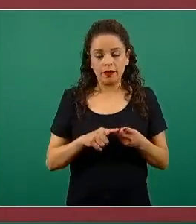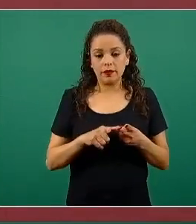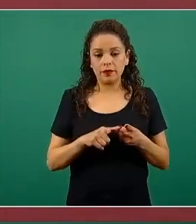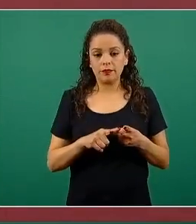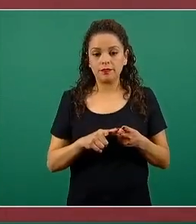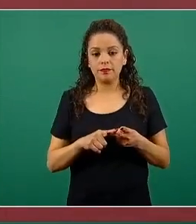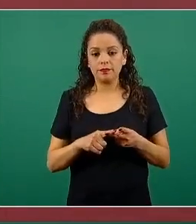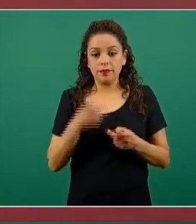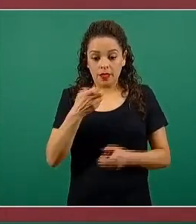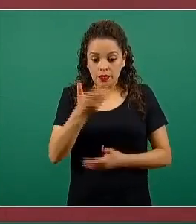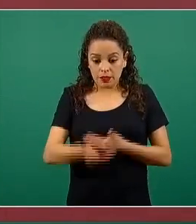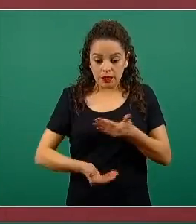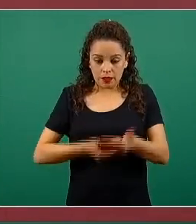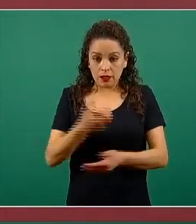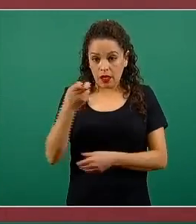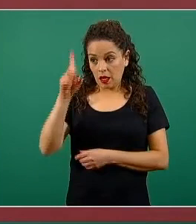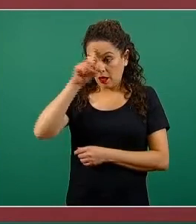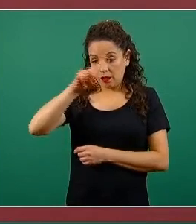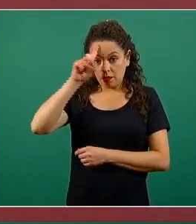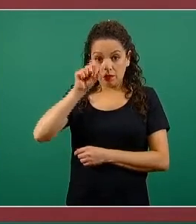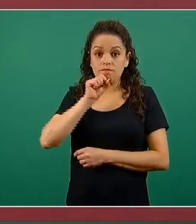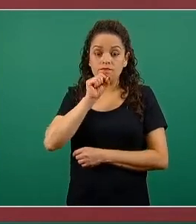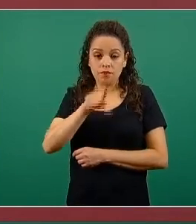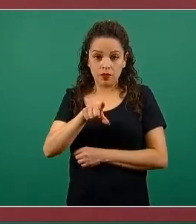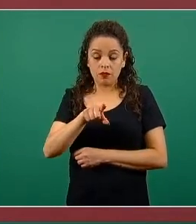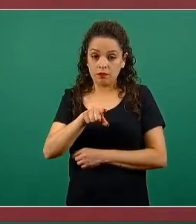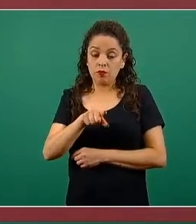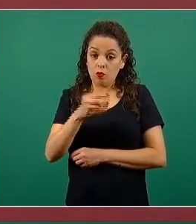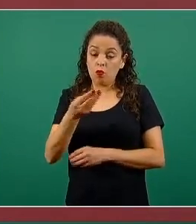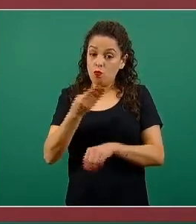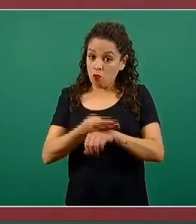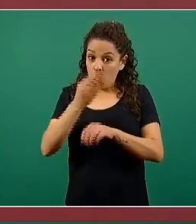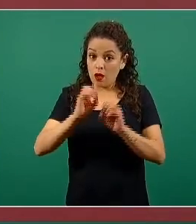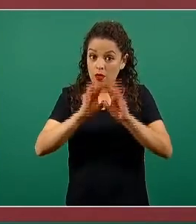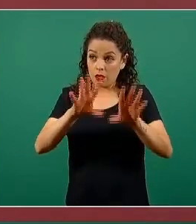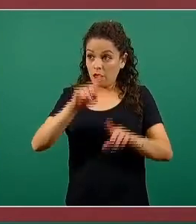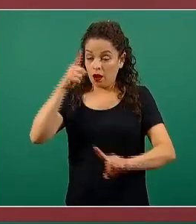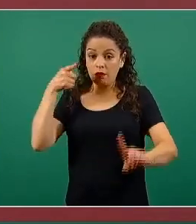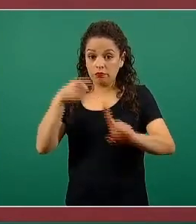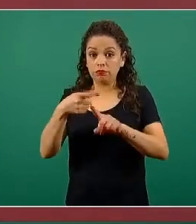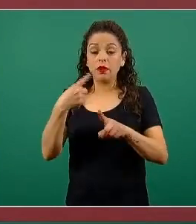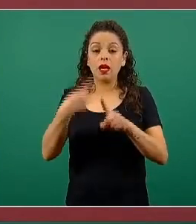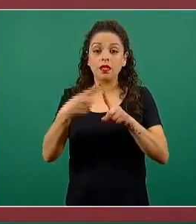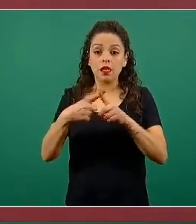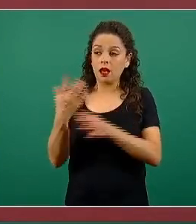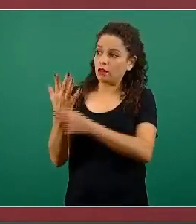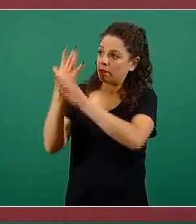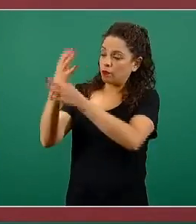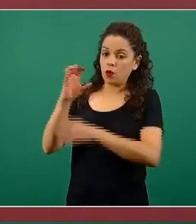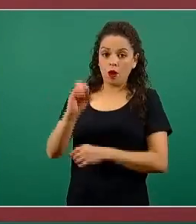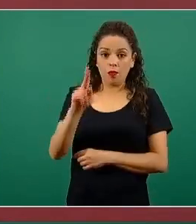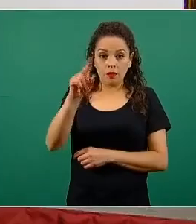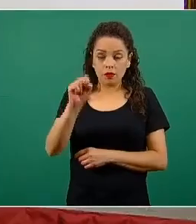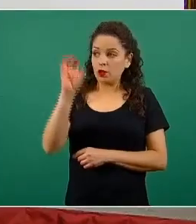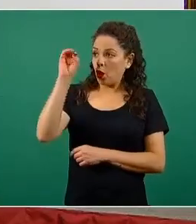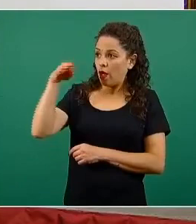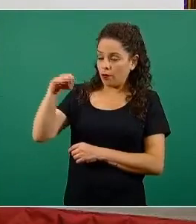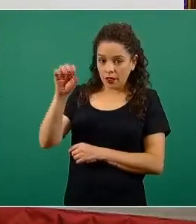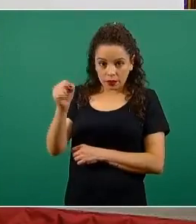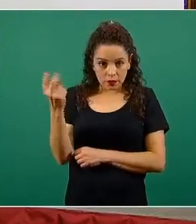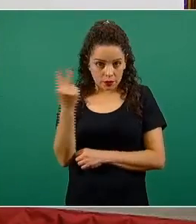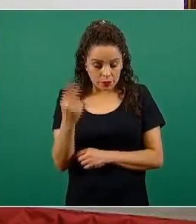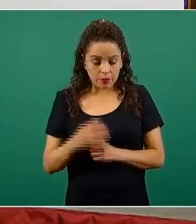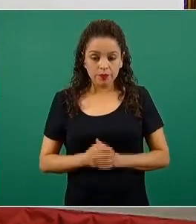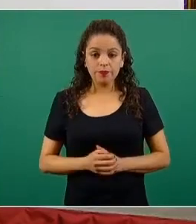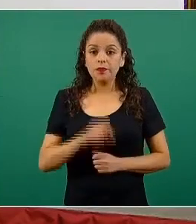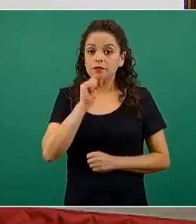de servicio. Esa fue una recomendación enfática de la Organización Panamericana de la Salud, Organización Mundial de la Salud,